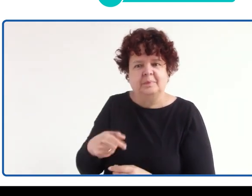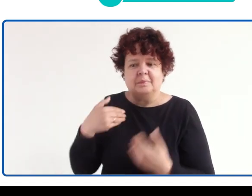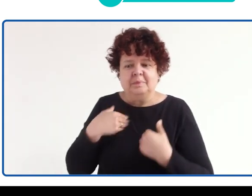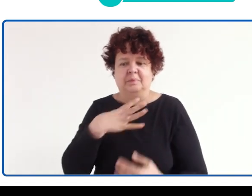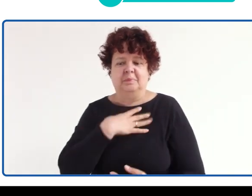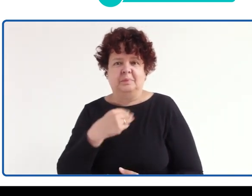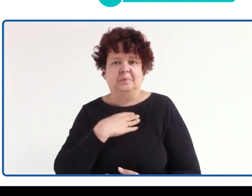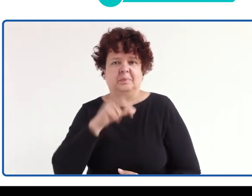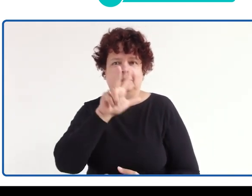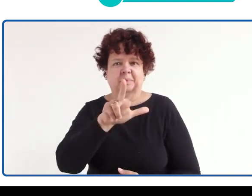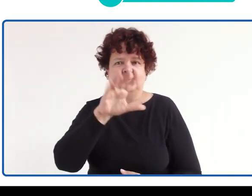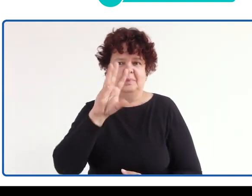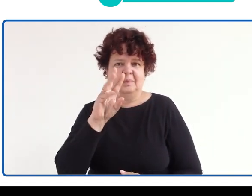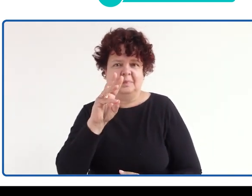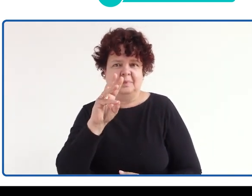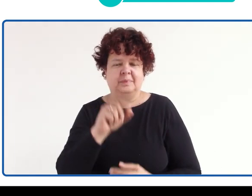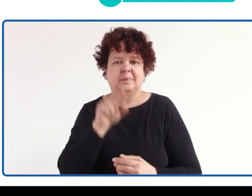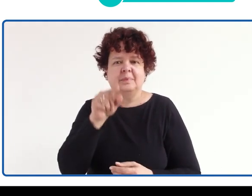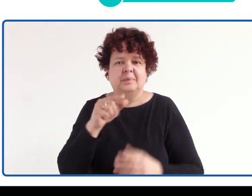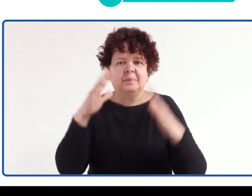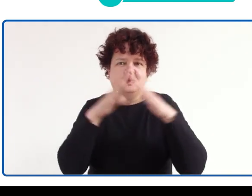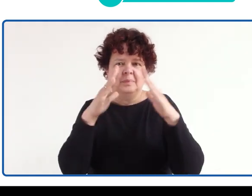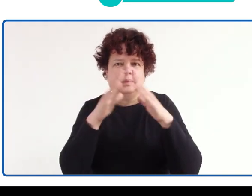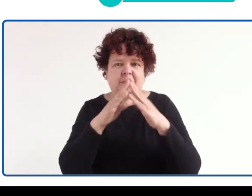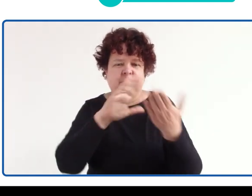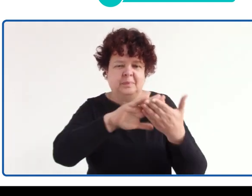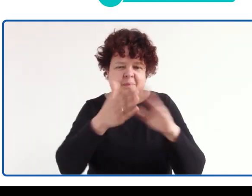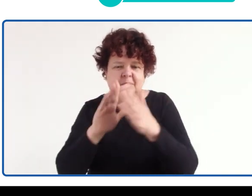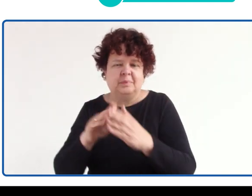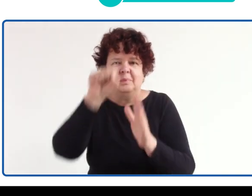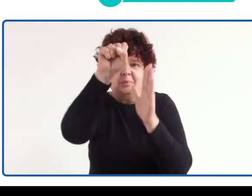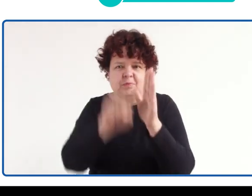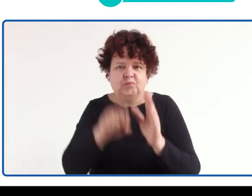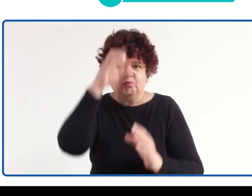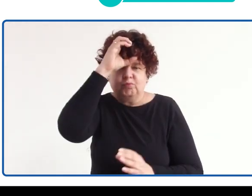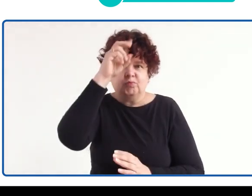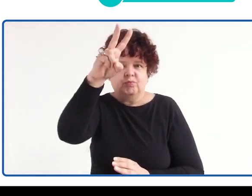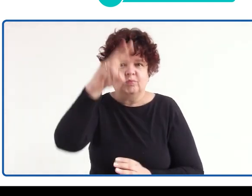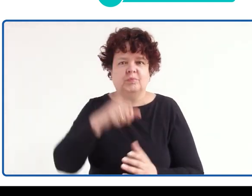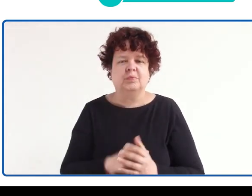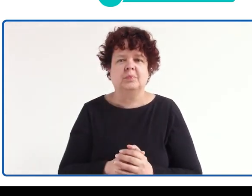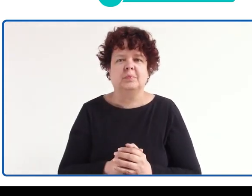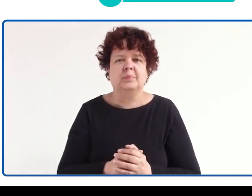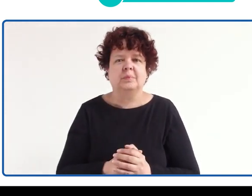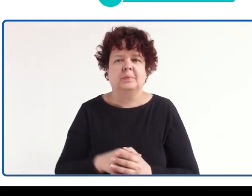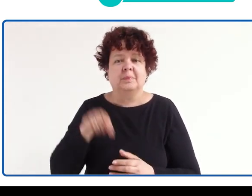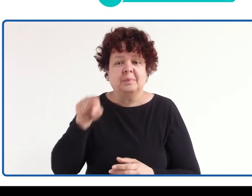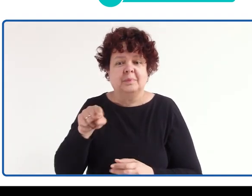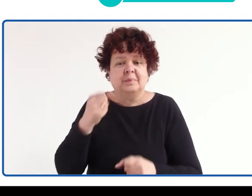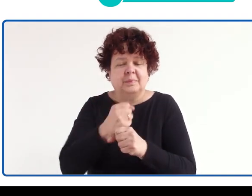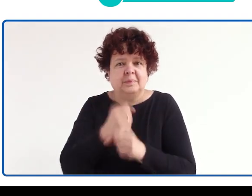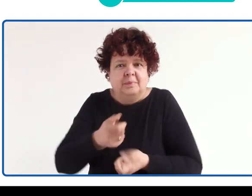Jorge tiene 36 años y vive en un pequeño pueblo al sur del Cusco.